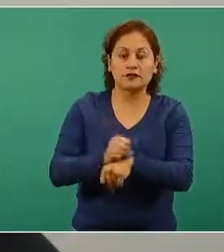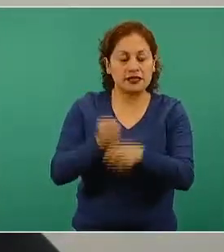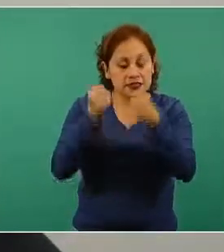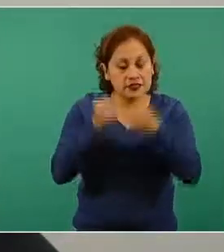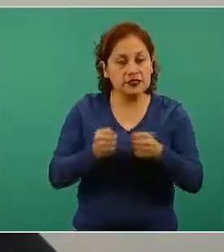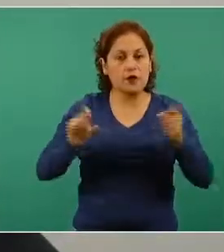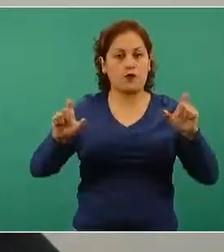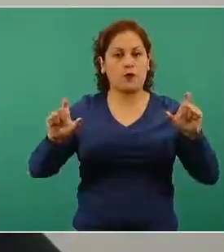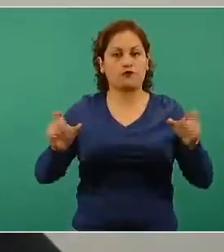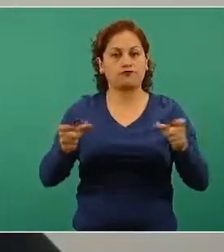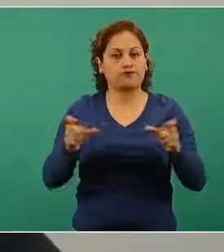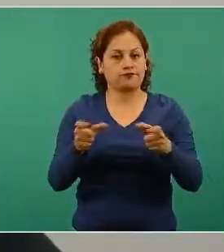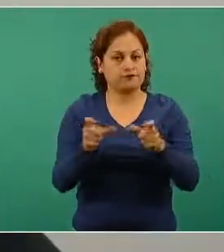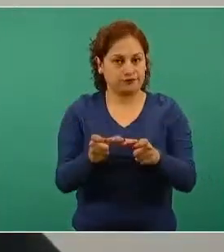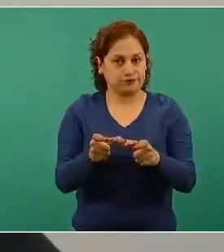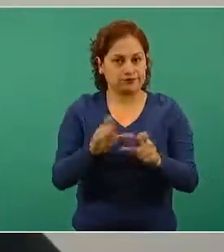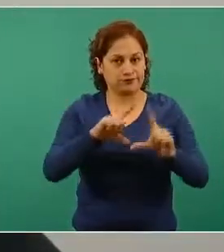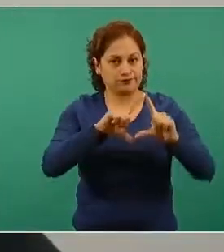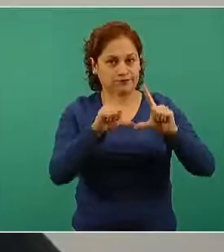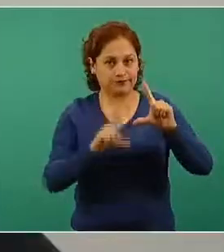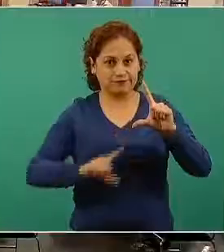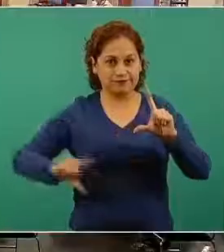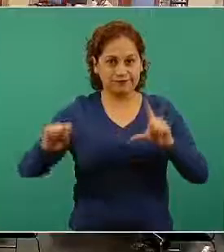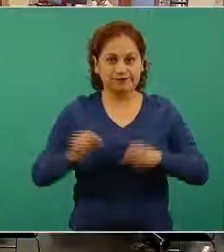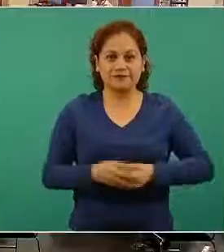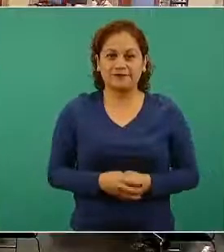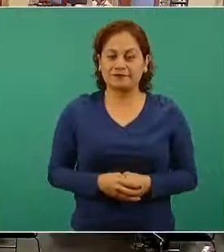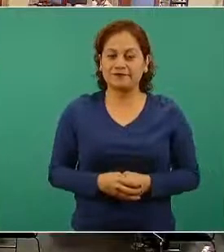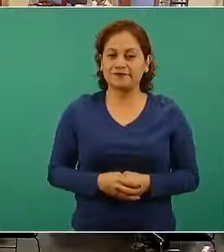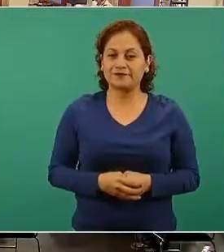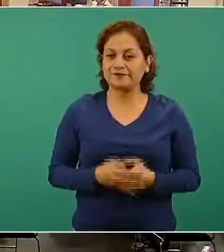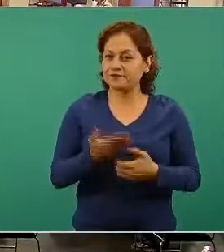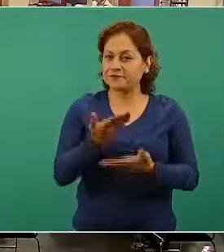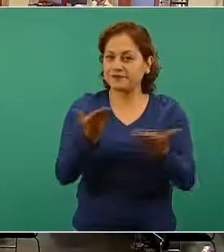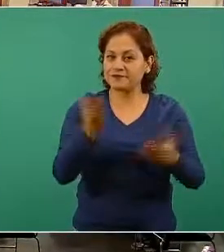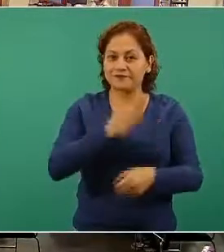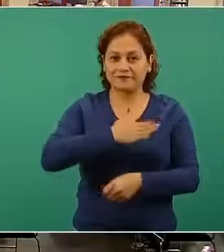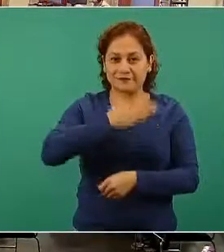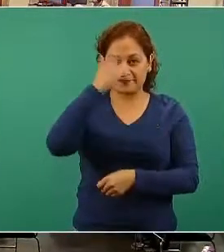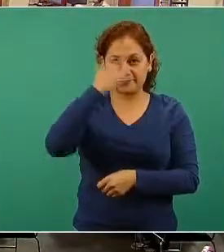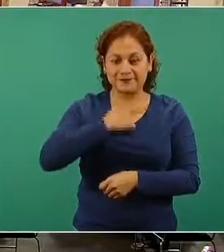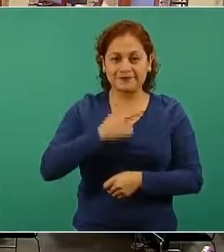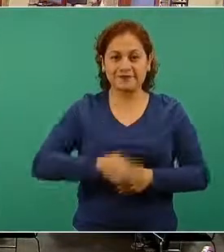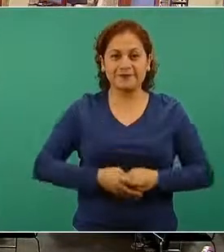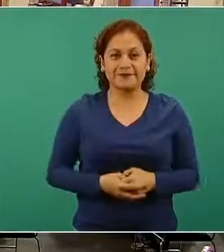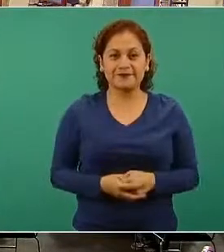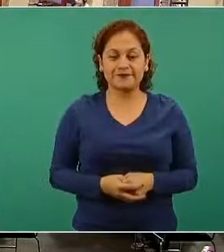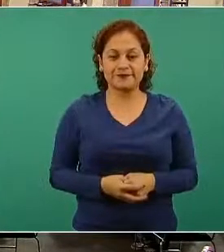los niveles de nuestra epidemia en México. Tengan todos ustedes muy buenas noches.